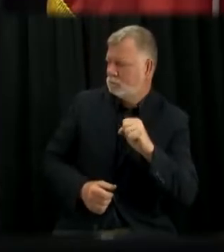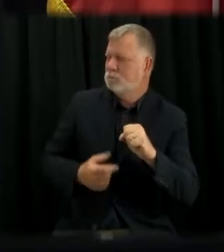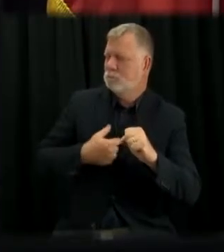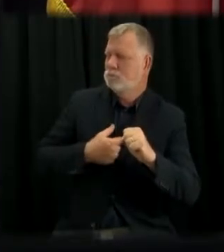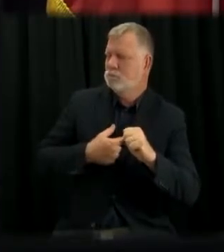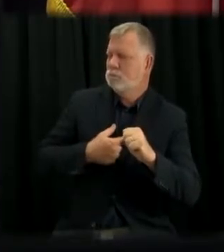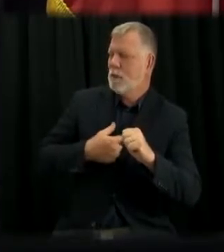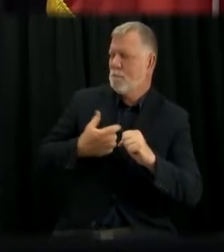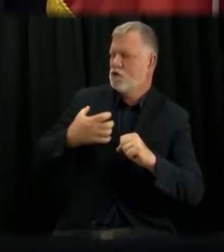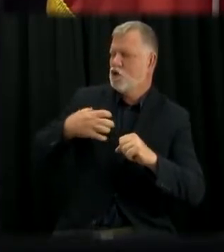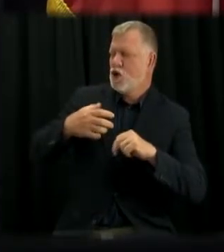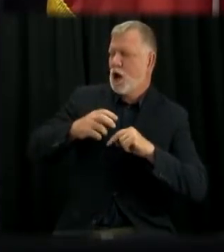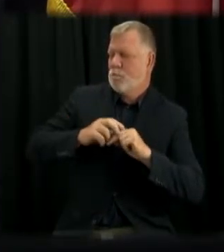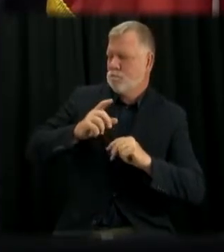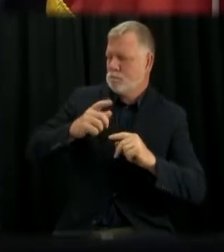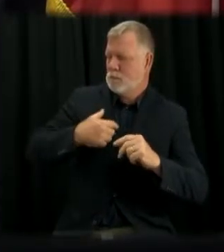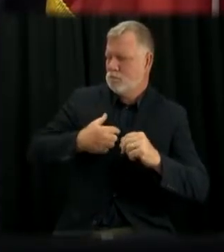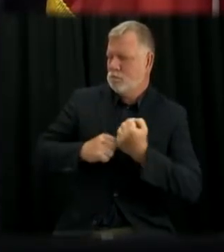Sí, segundo la moción.